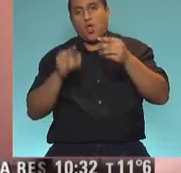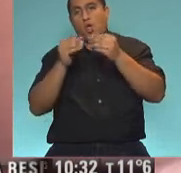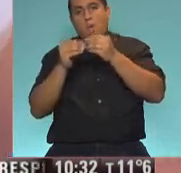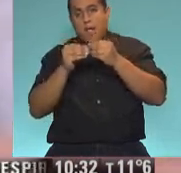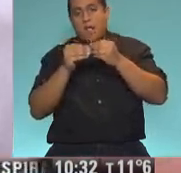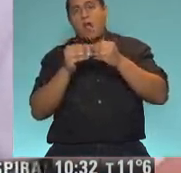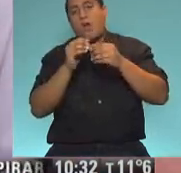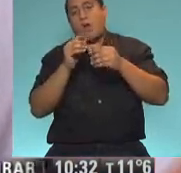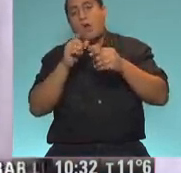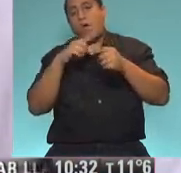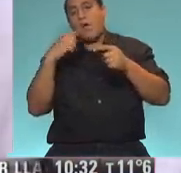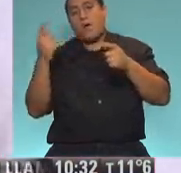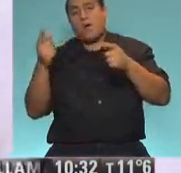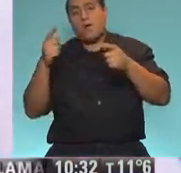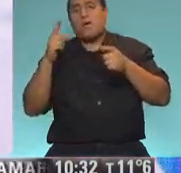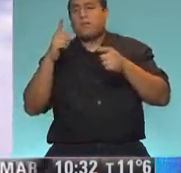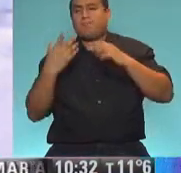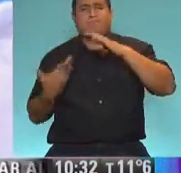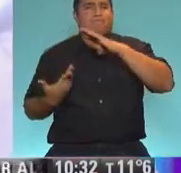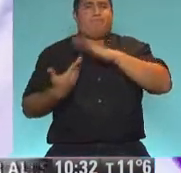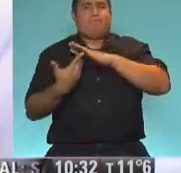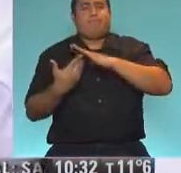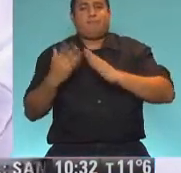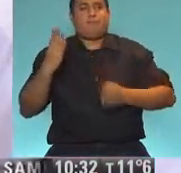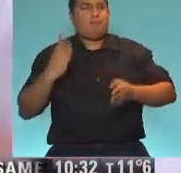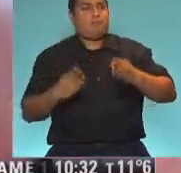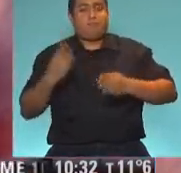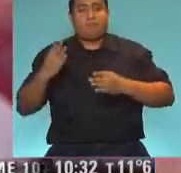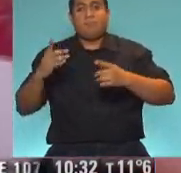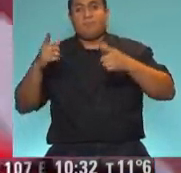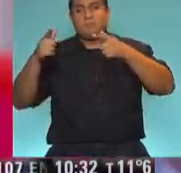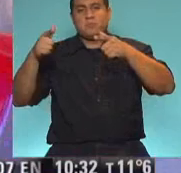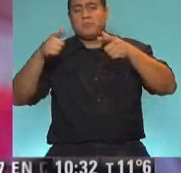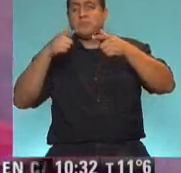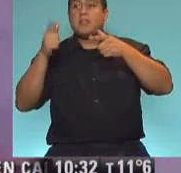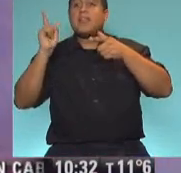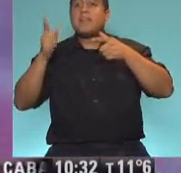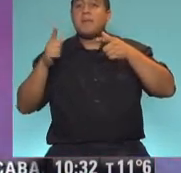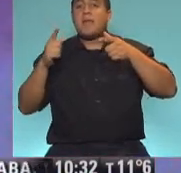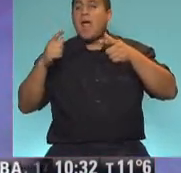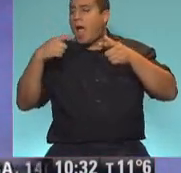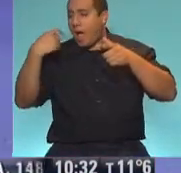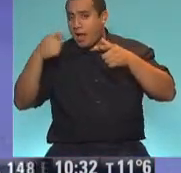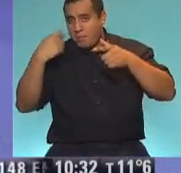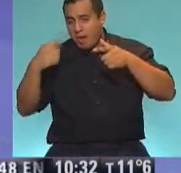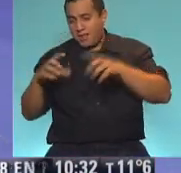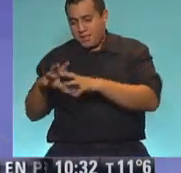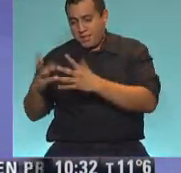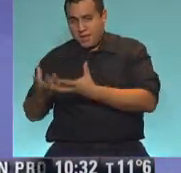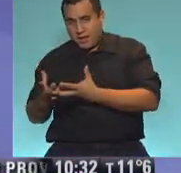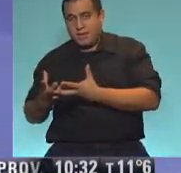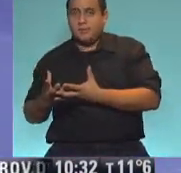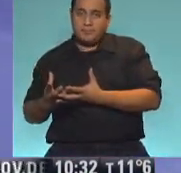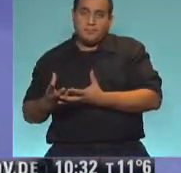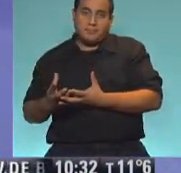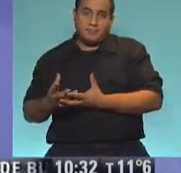compañero. El planeta Tierra. Los animales del planeta Tierra, mirá. Ahí están, los animales del planeta Tierra. Mirá, Ernesto, este también puede ser